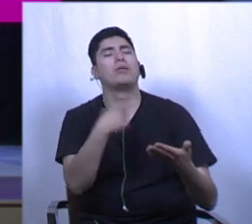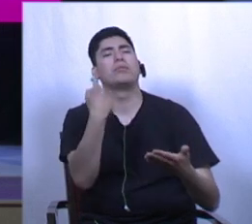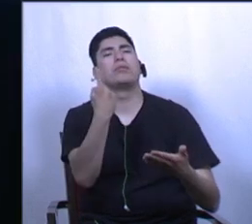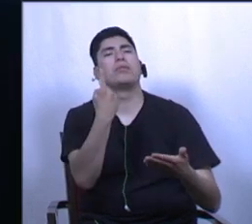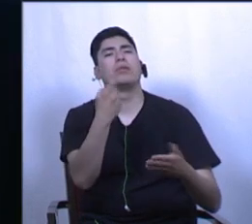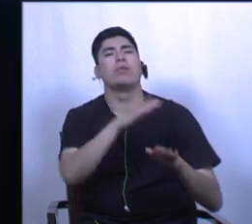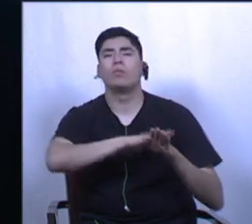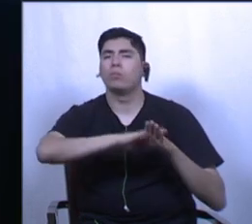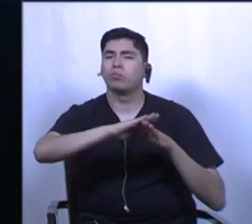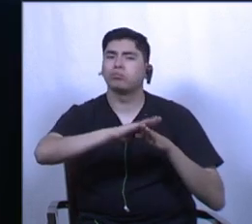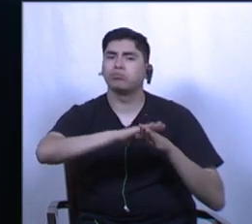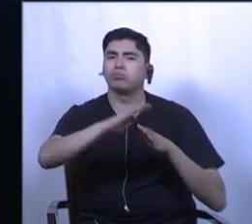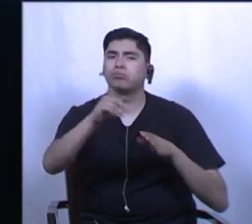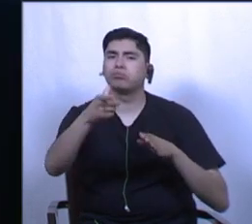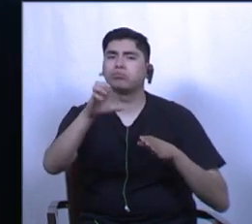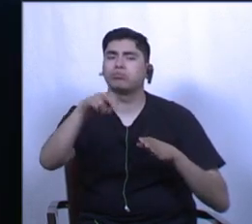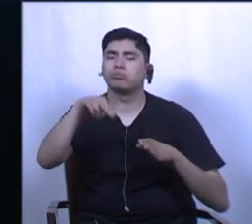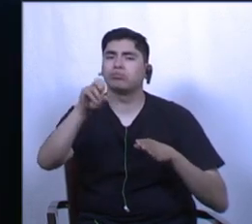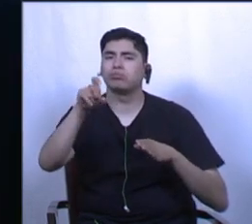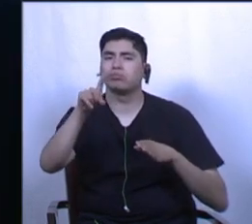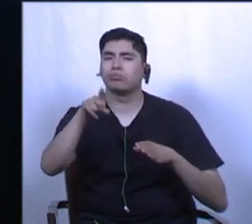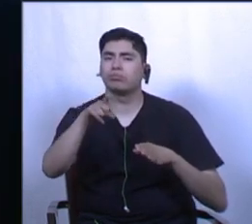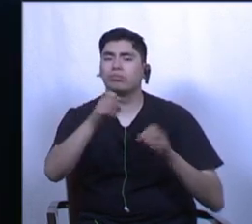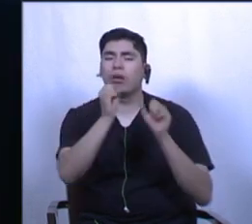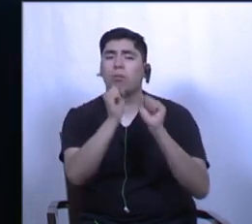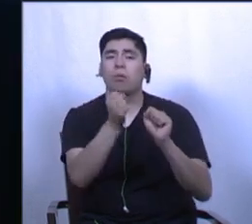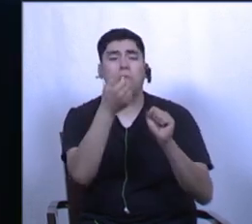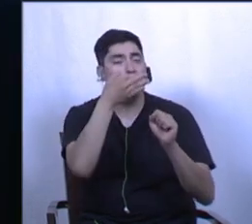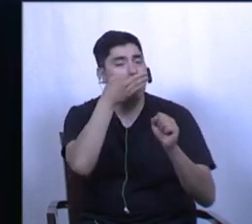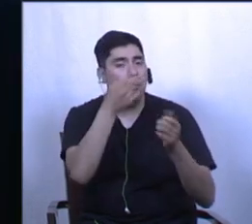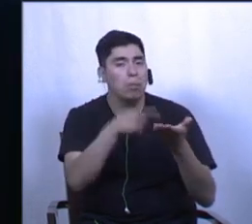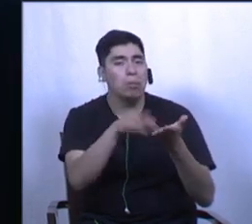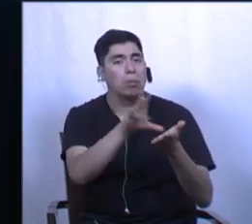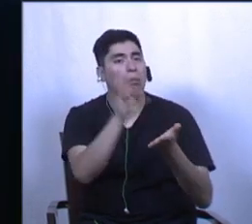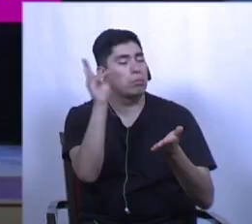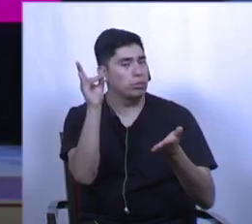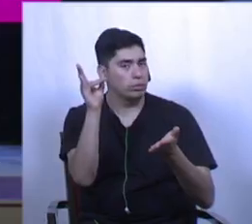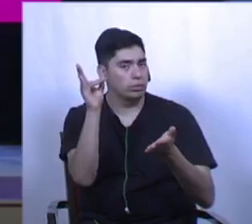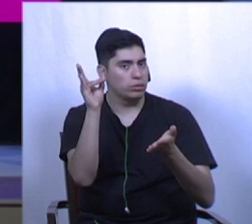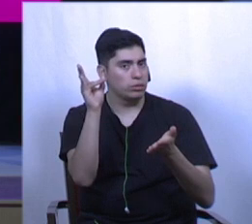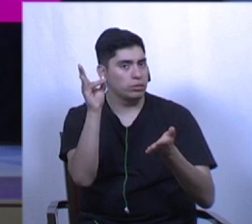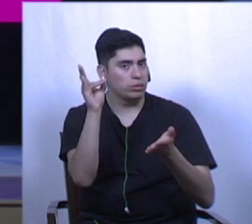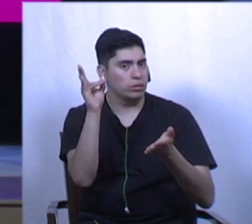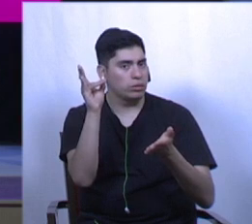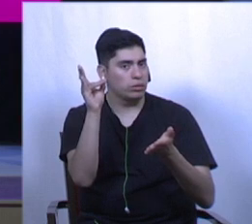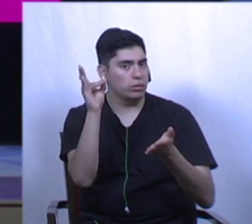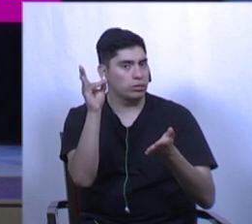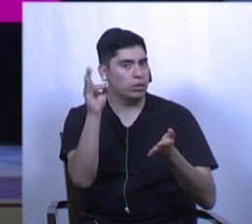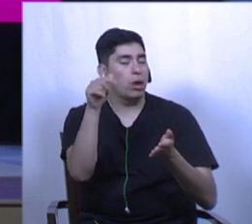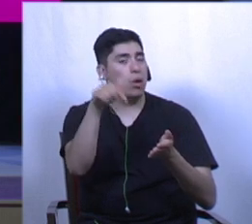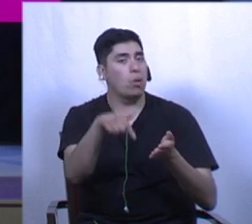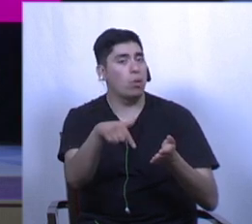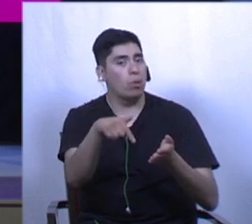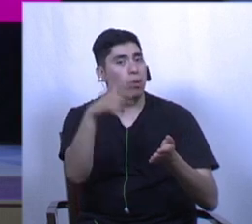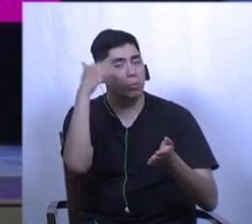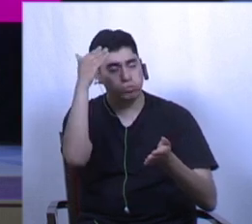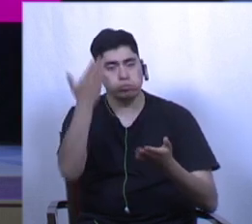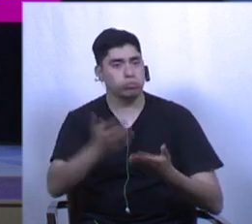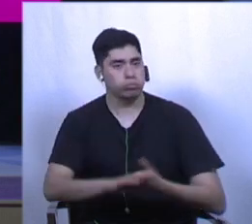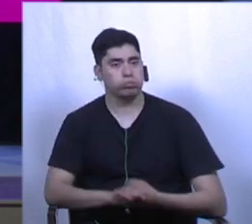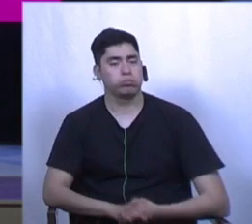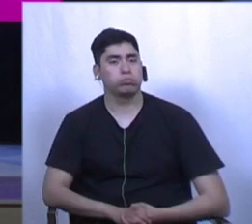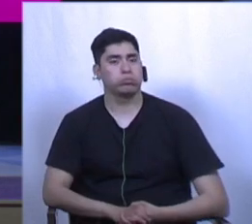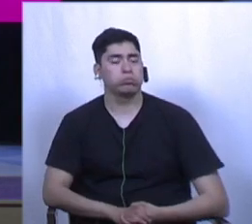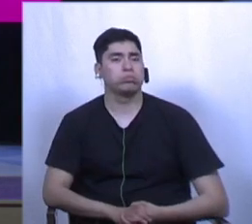banco de genes secuenciales, y de esta manera podemos identificar elementos que son desconocidos hoy mismo, que no son hoy